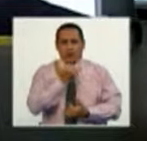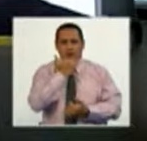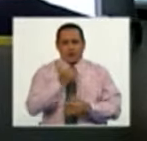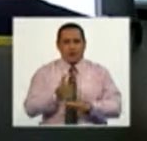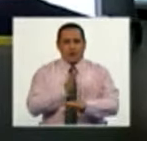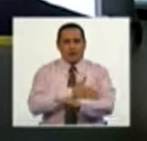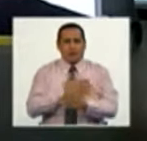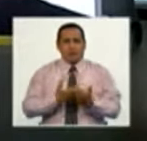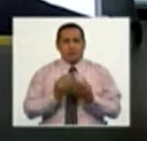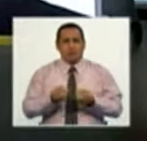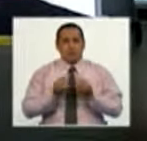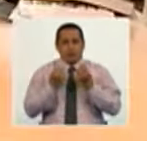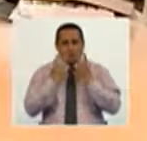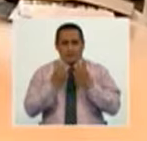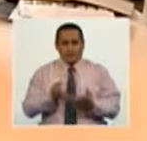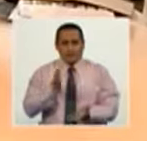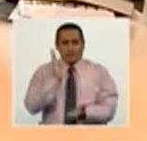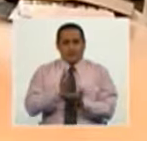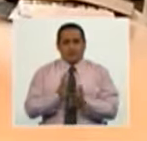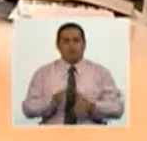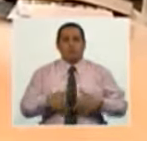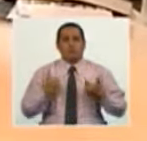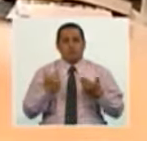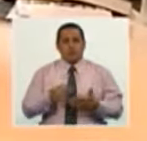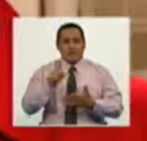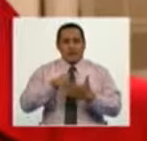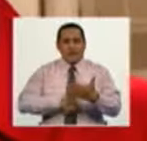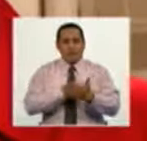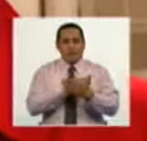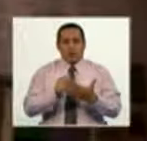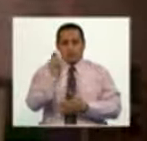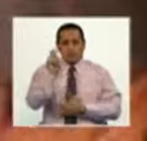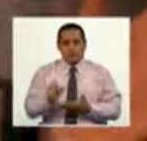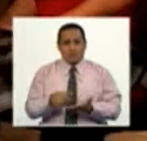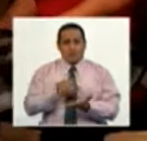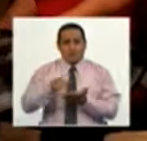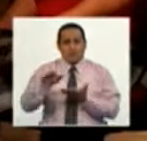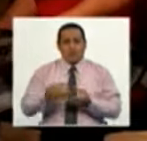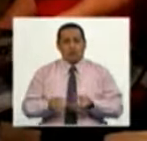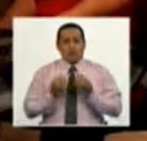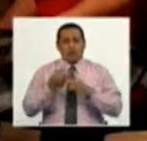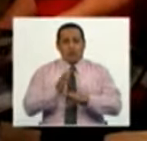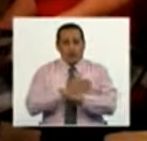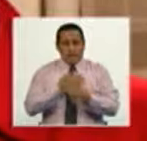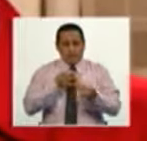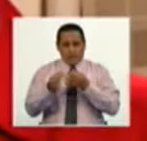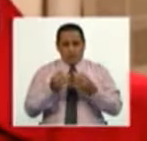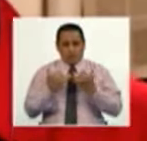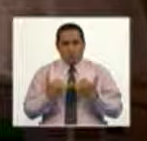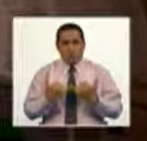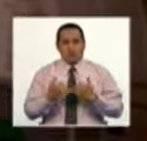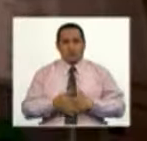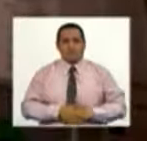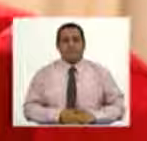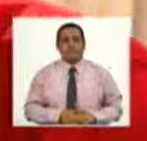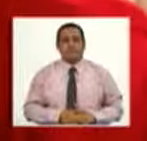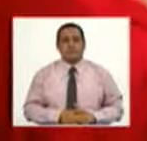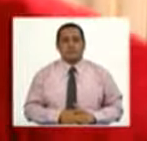le imputan, más aún porque dichas imputaciones pueden derivar en su despido, como en el caso que atenderemos